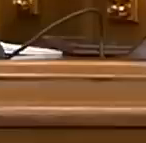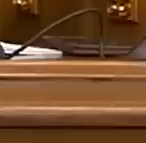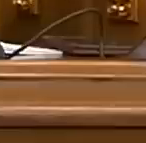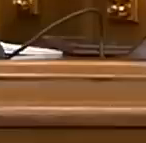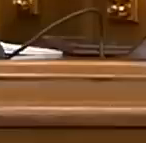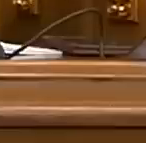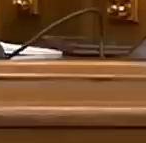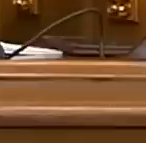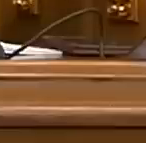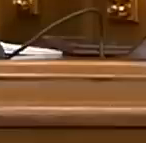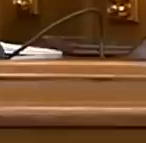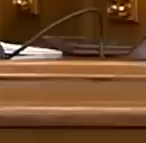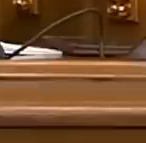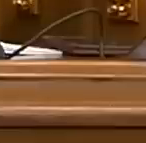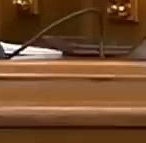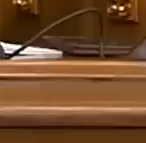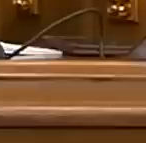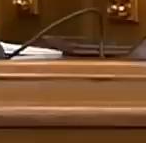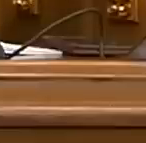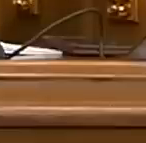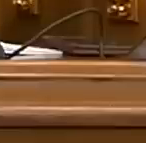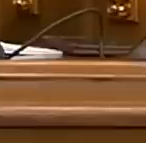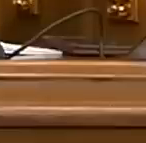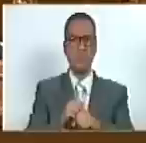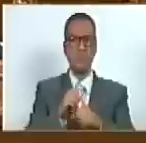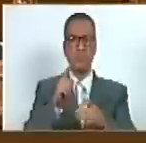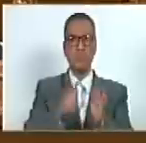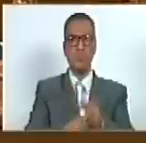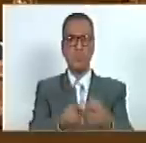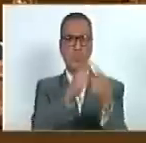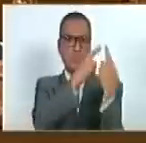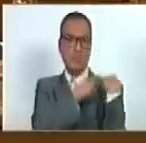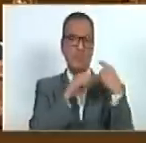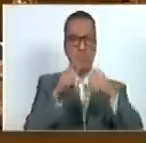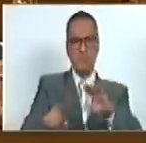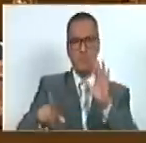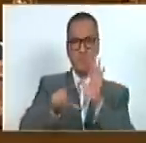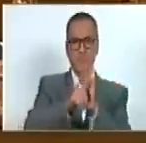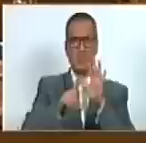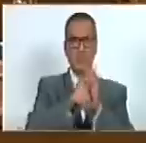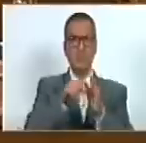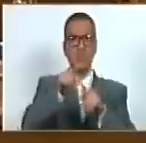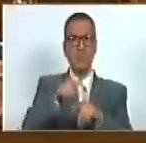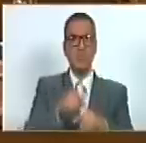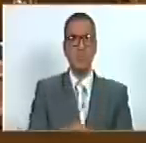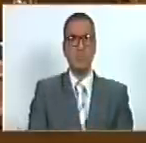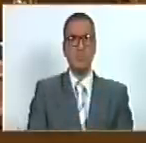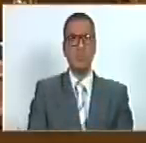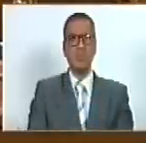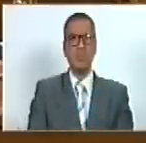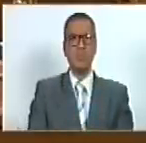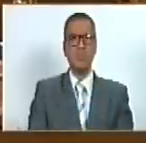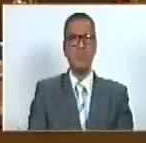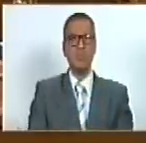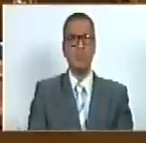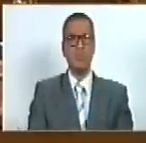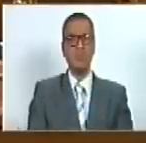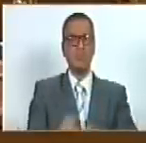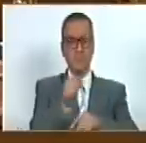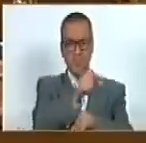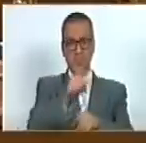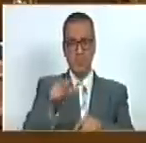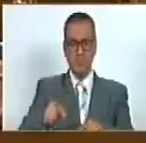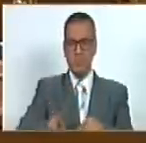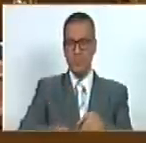investigaciones correspondientes a los fines de establecer la responsabilidad penal de las personas